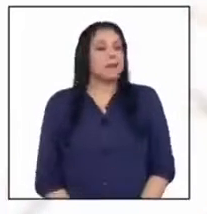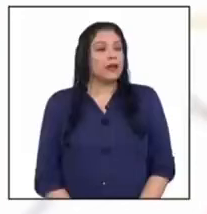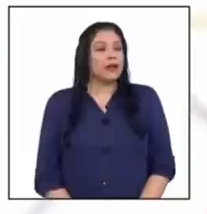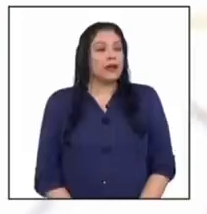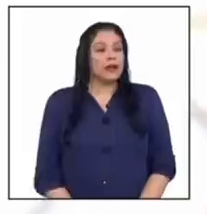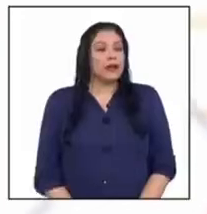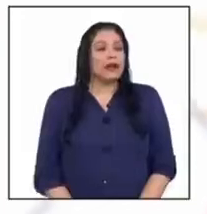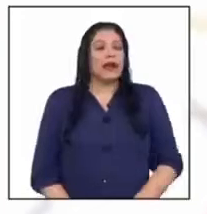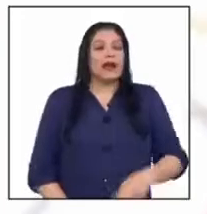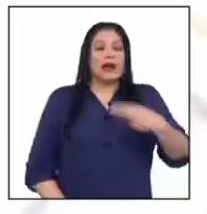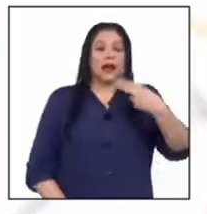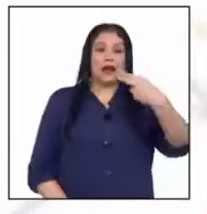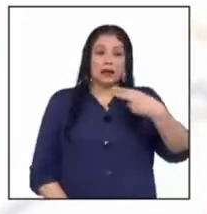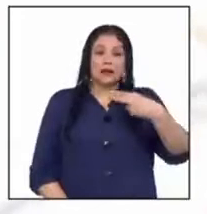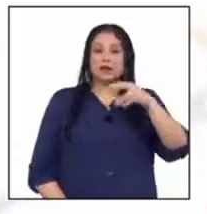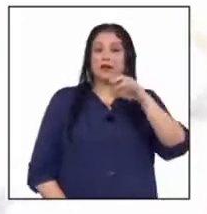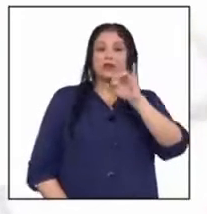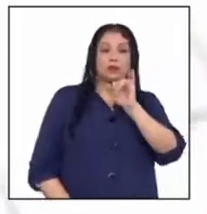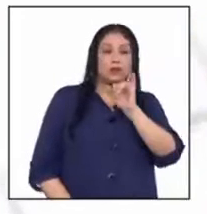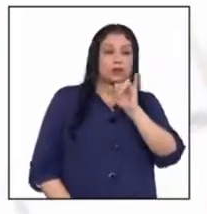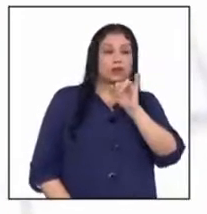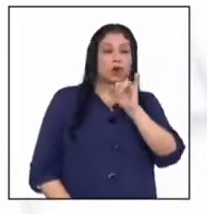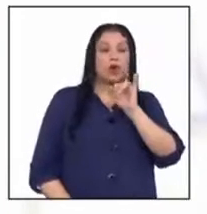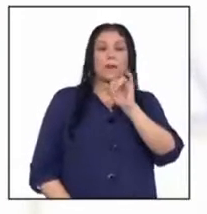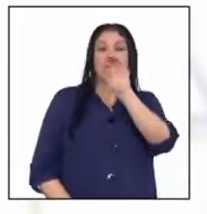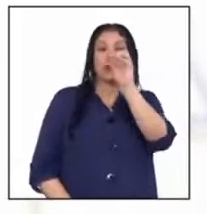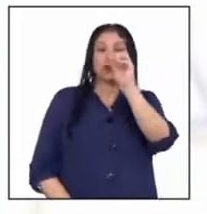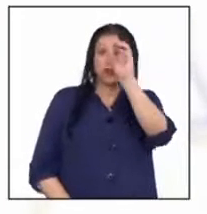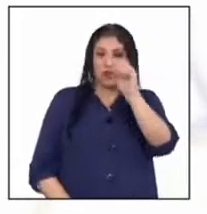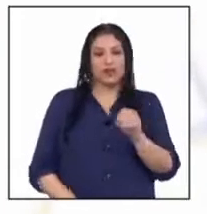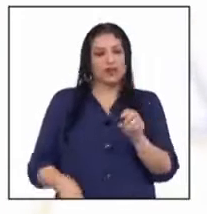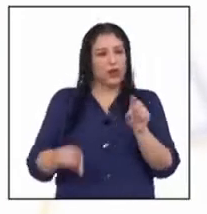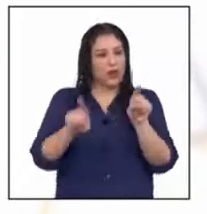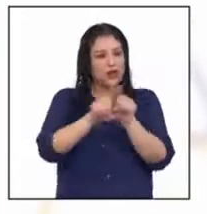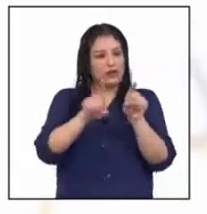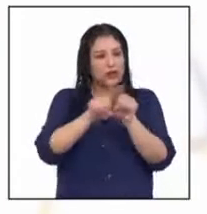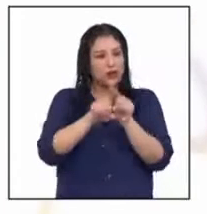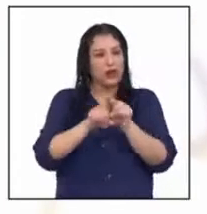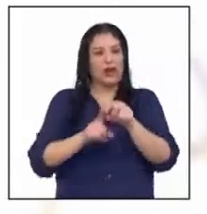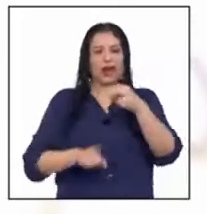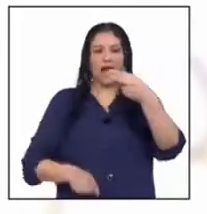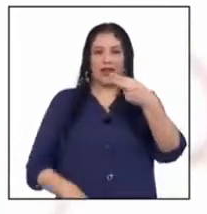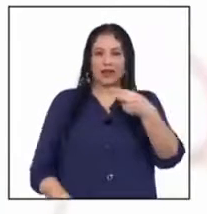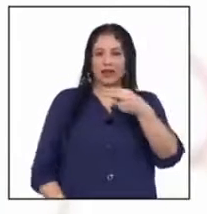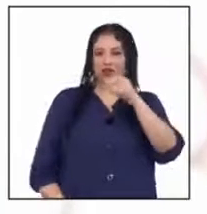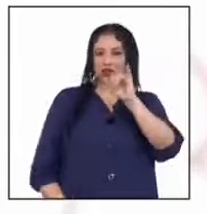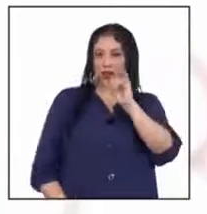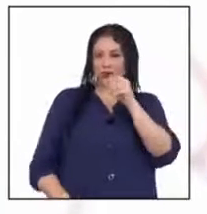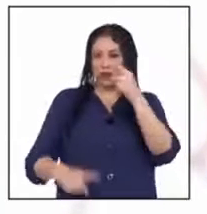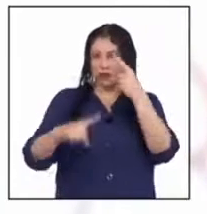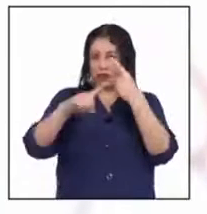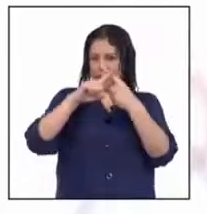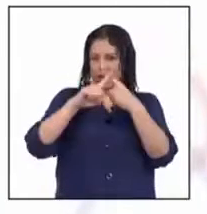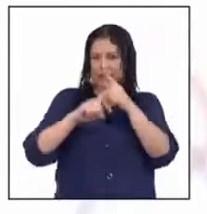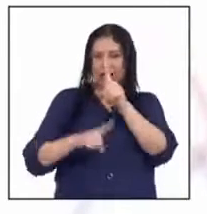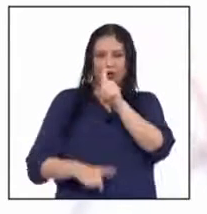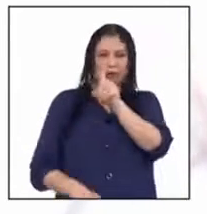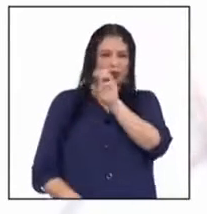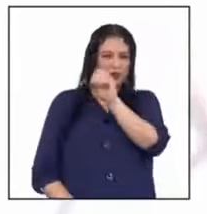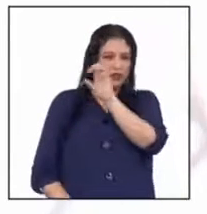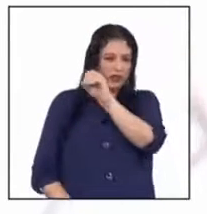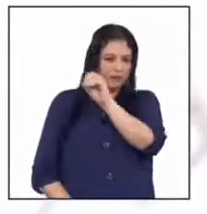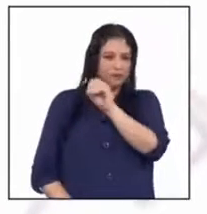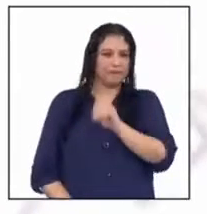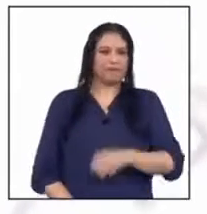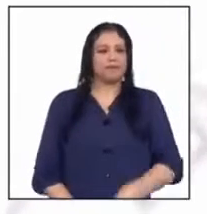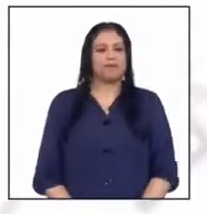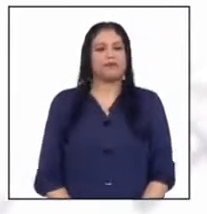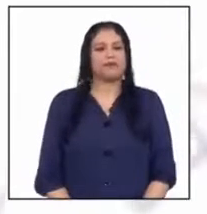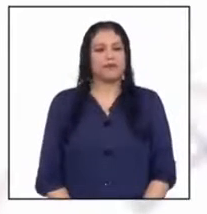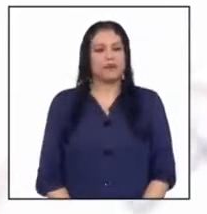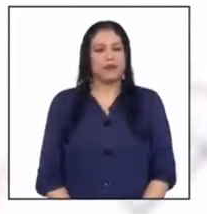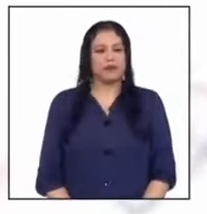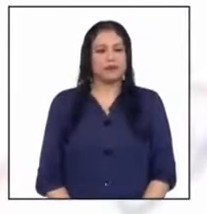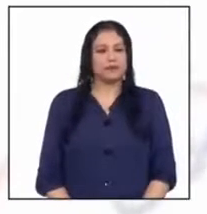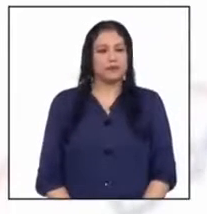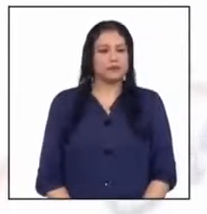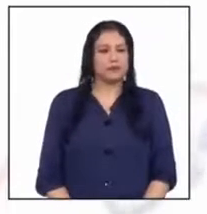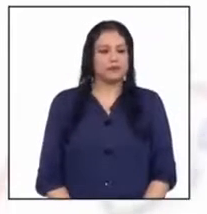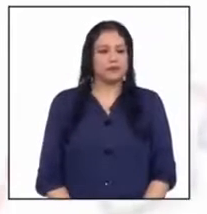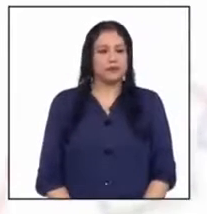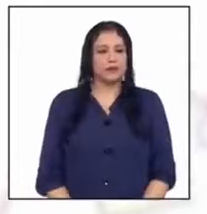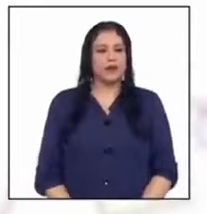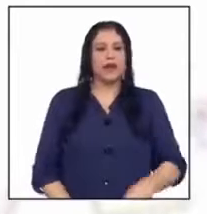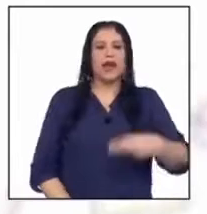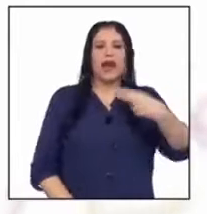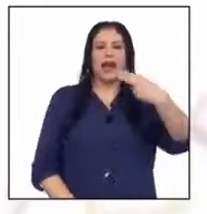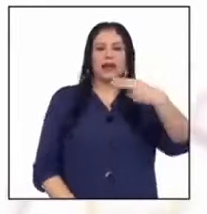sub 1% es igual a h sub 1 multiplicado por 100. Entonces,